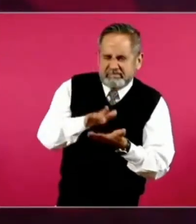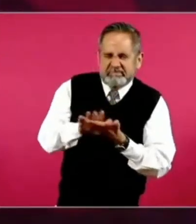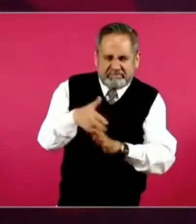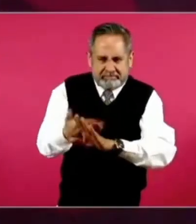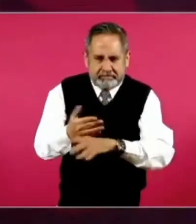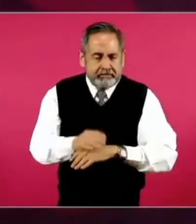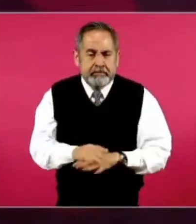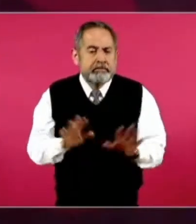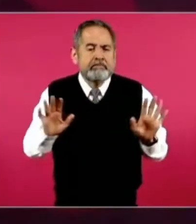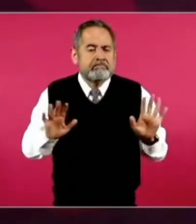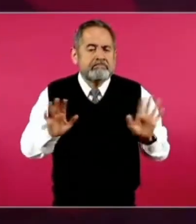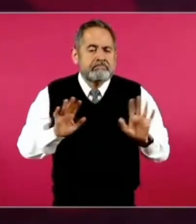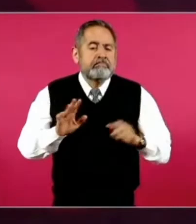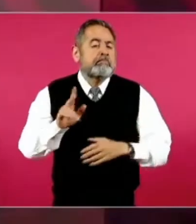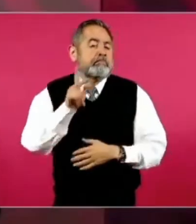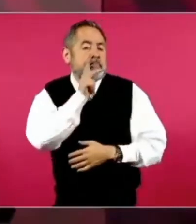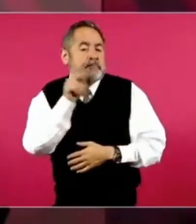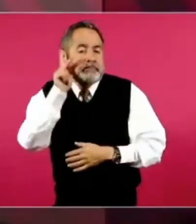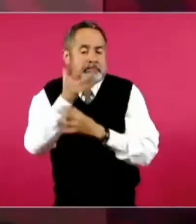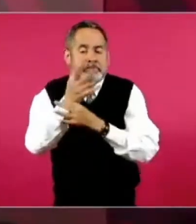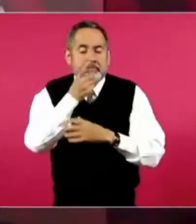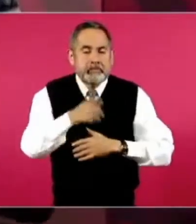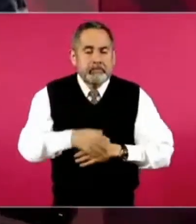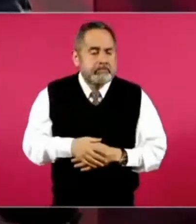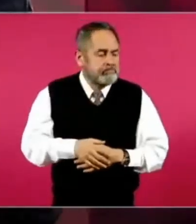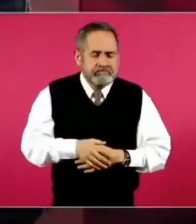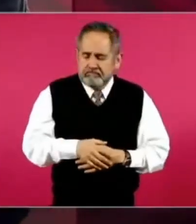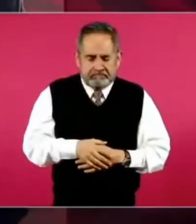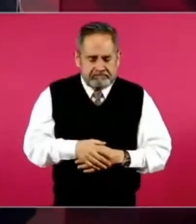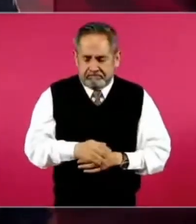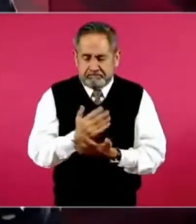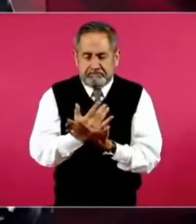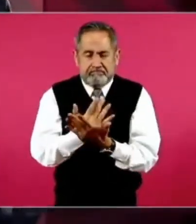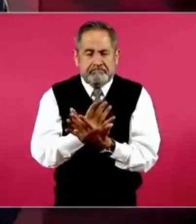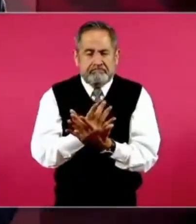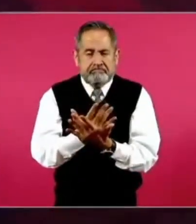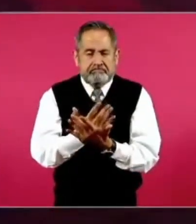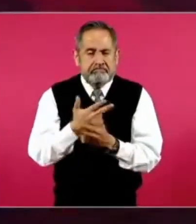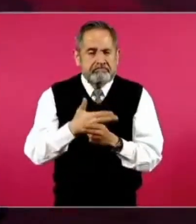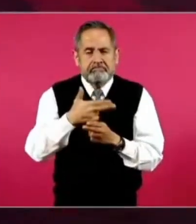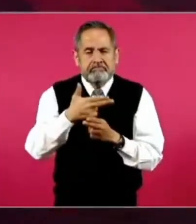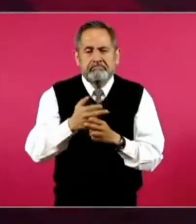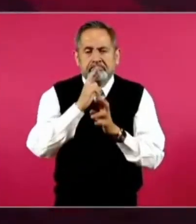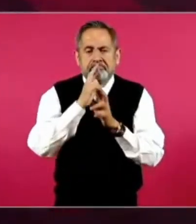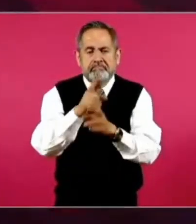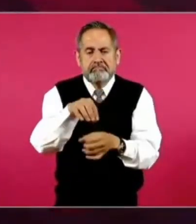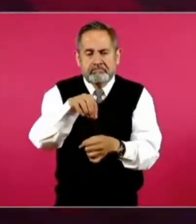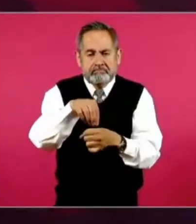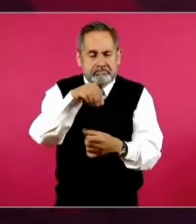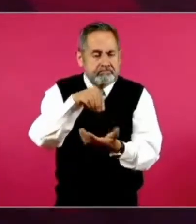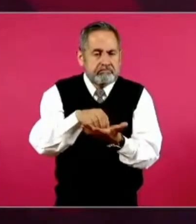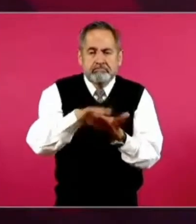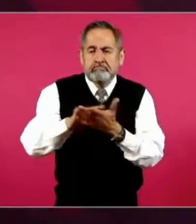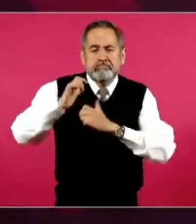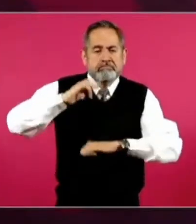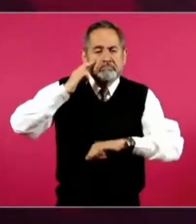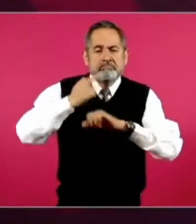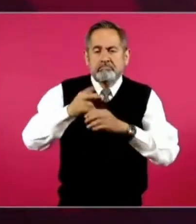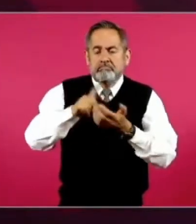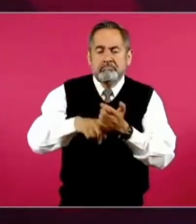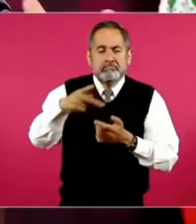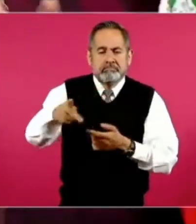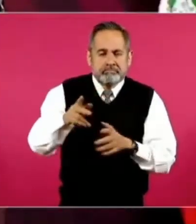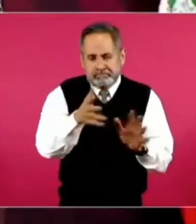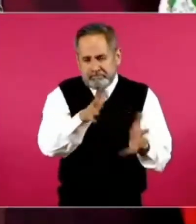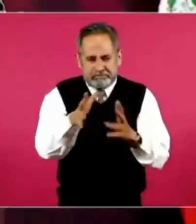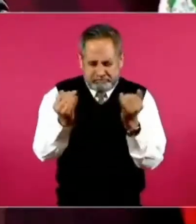dice, hay que esperar los resultados de la autoridad, palabras